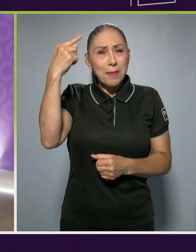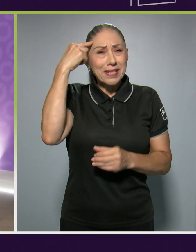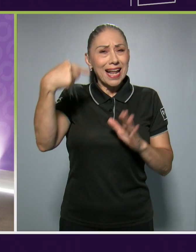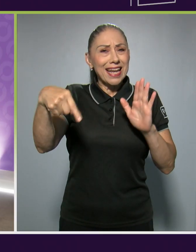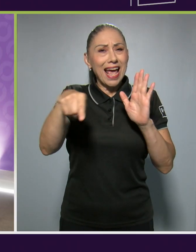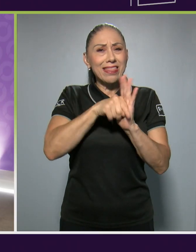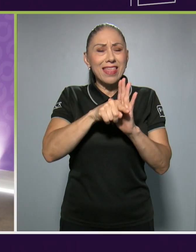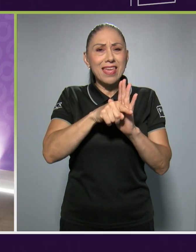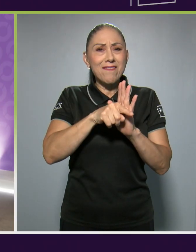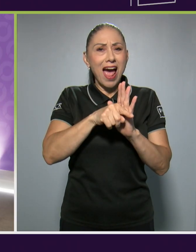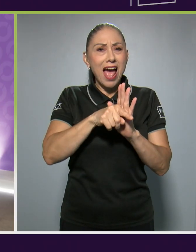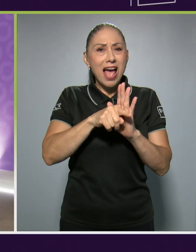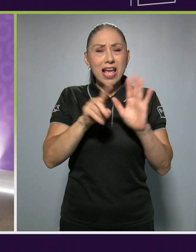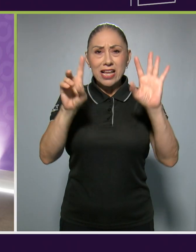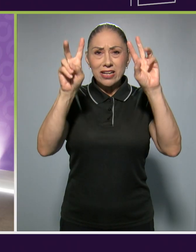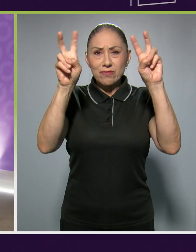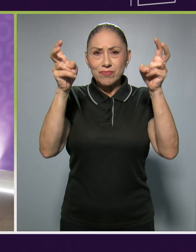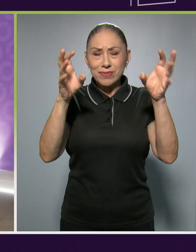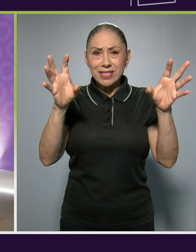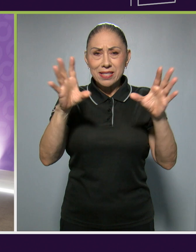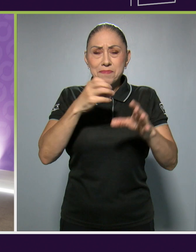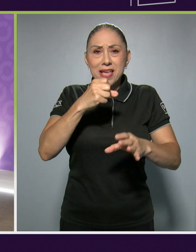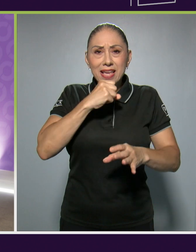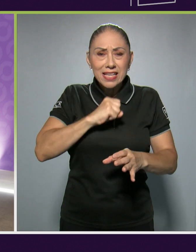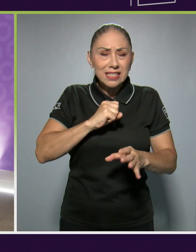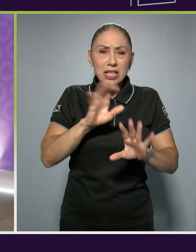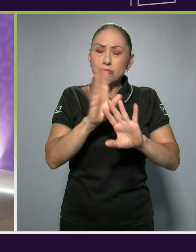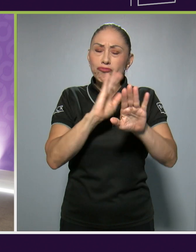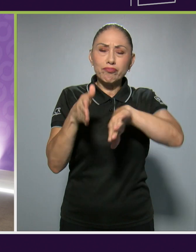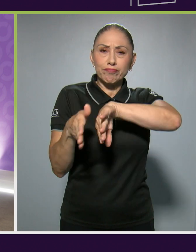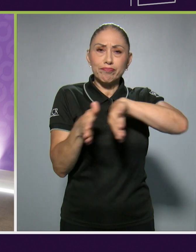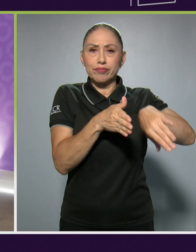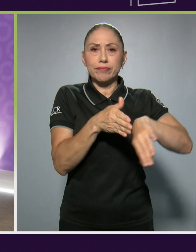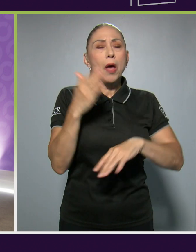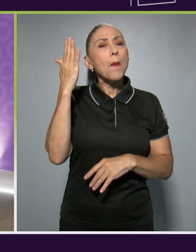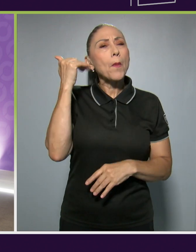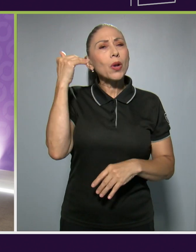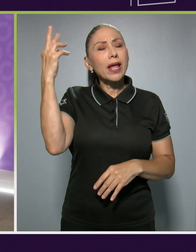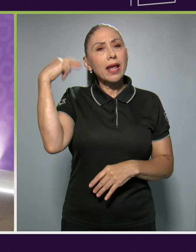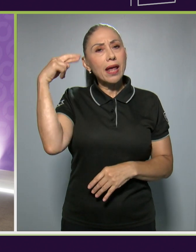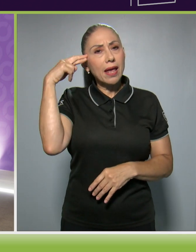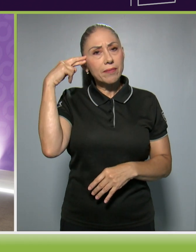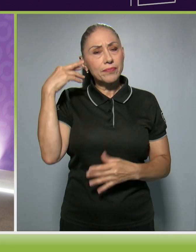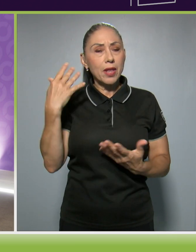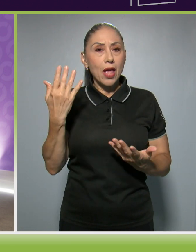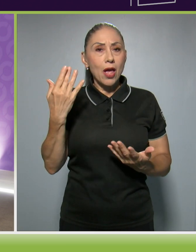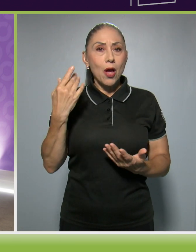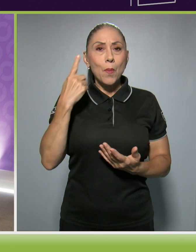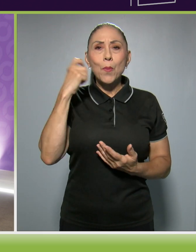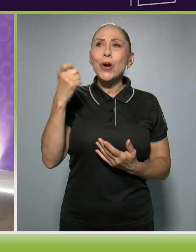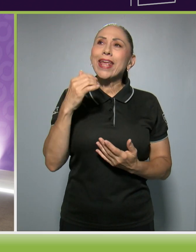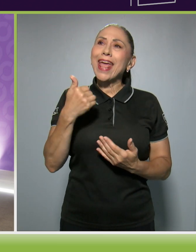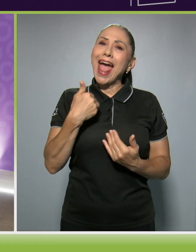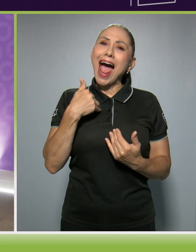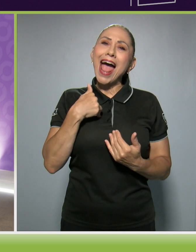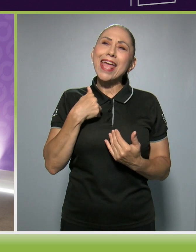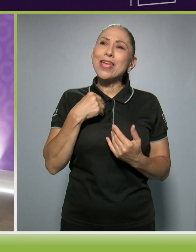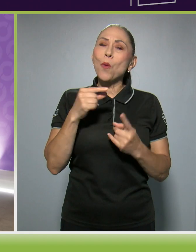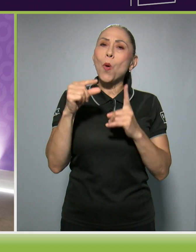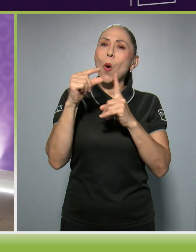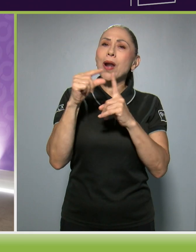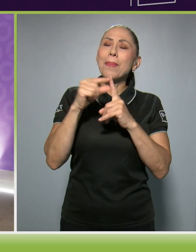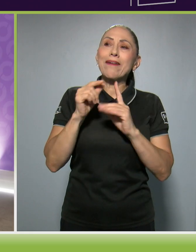negativa hacia la vejez y el proceso de envejecimiento. ¿Por qué? Porque hay una gerontofobia, como dicen, un miedo a